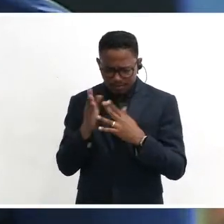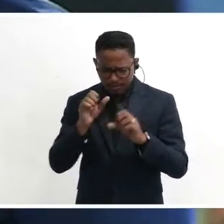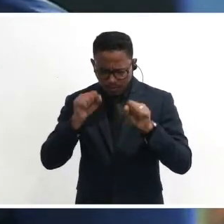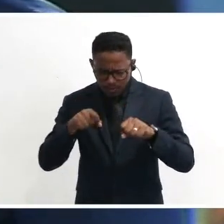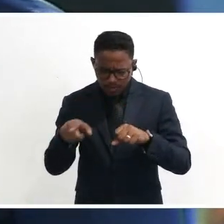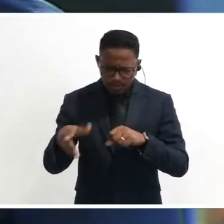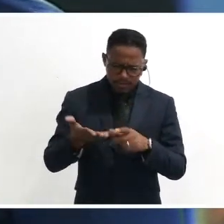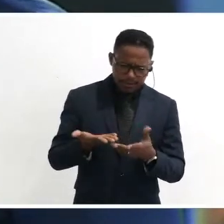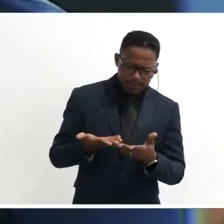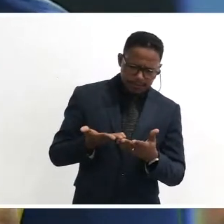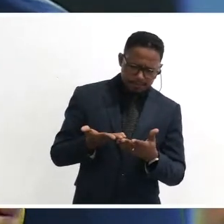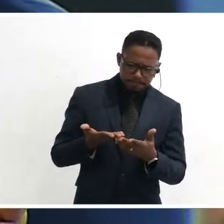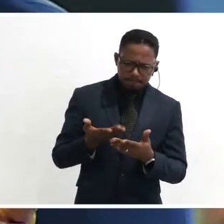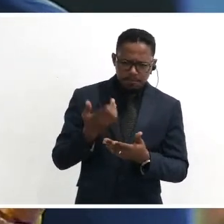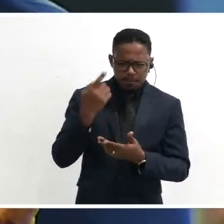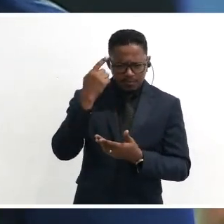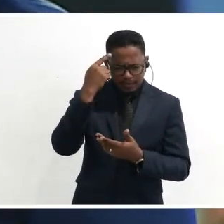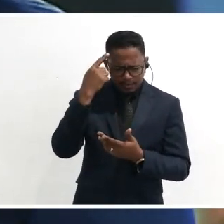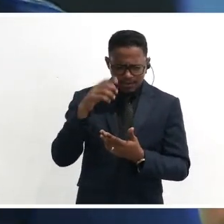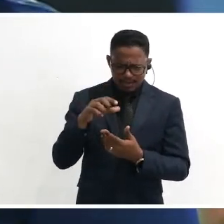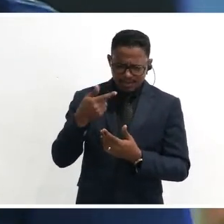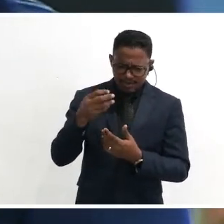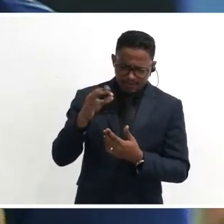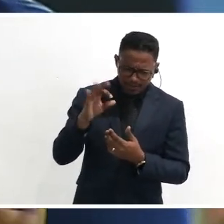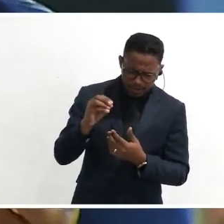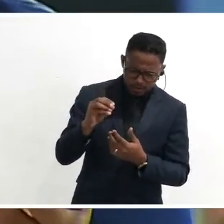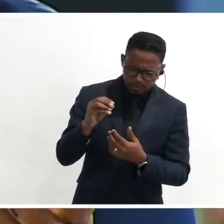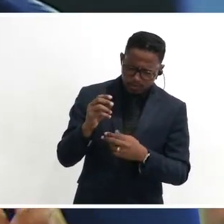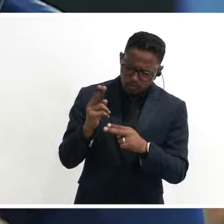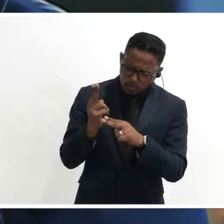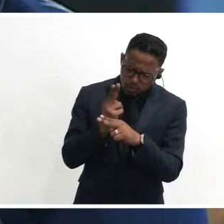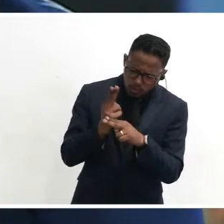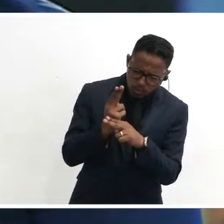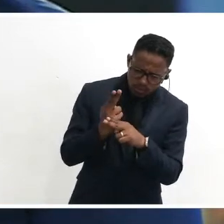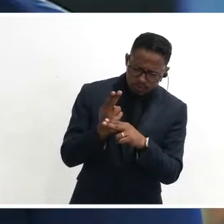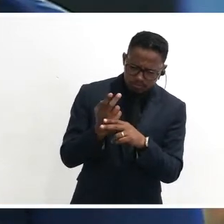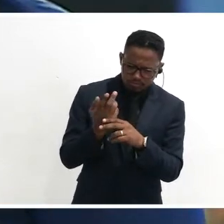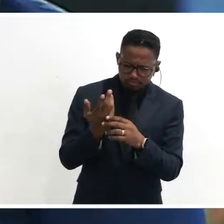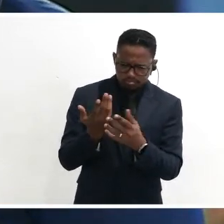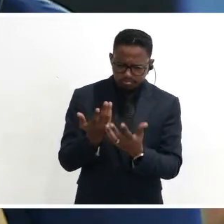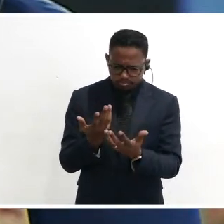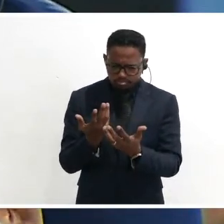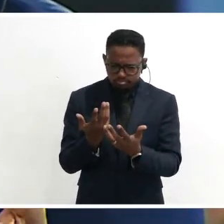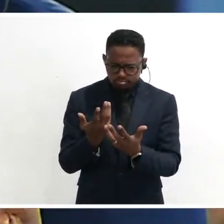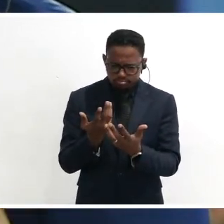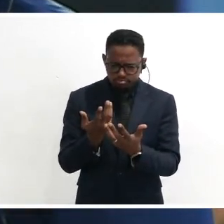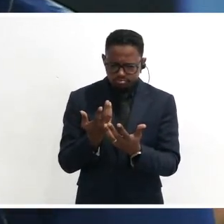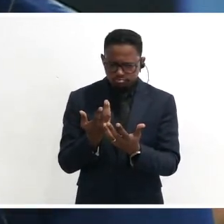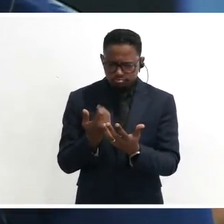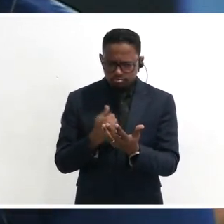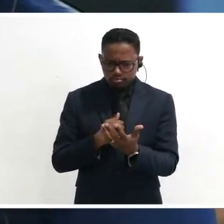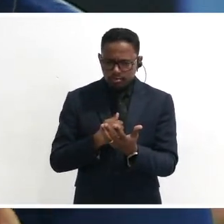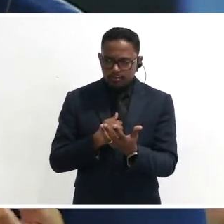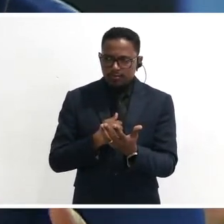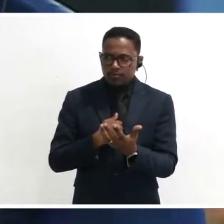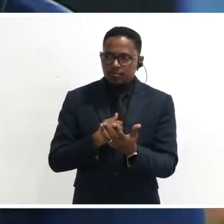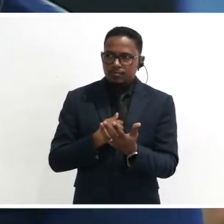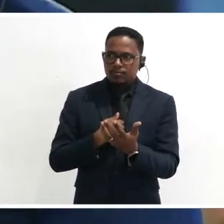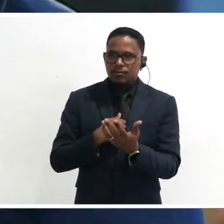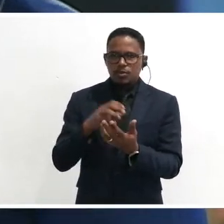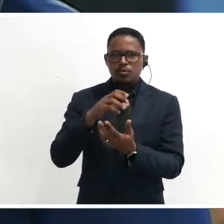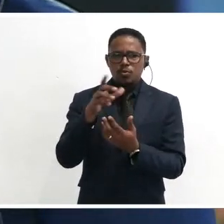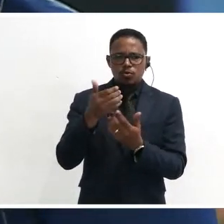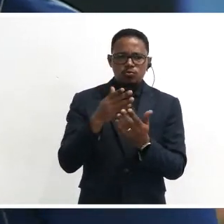estado o la perspectiva en cuanto al grafeno para que sea utilizado como un, digamos,